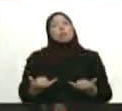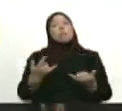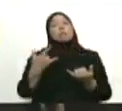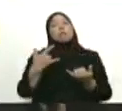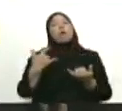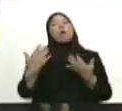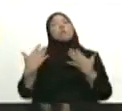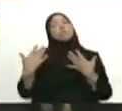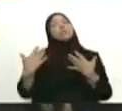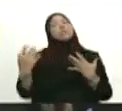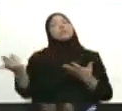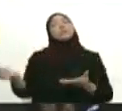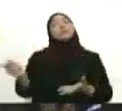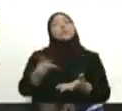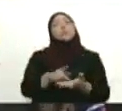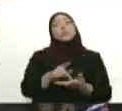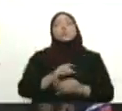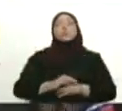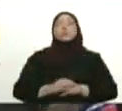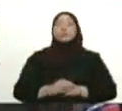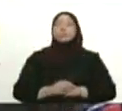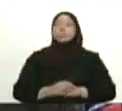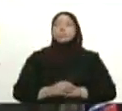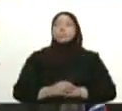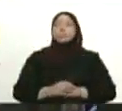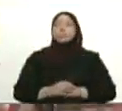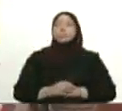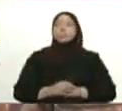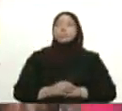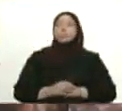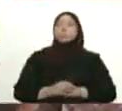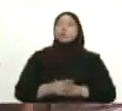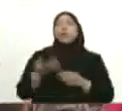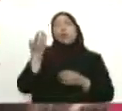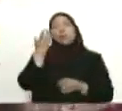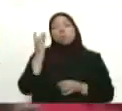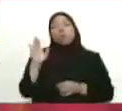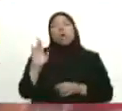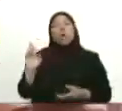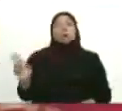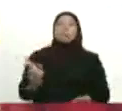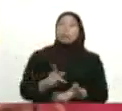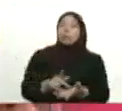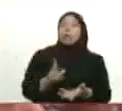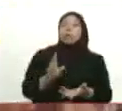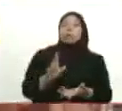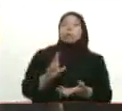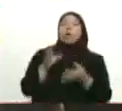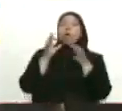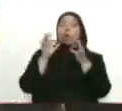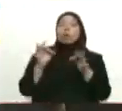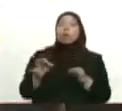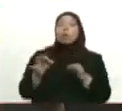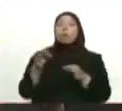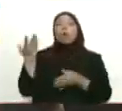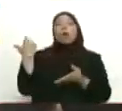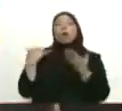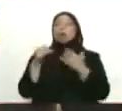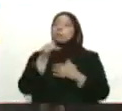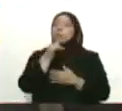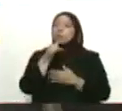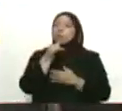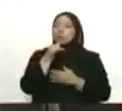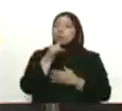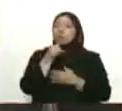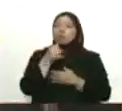Probablemente van a venir Probablemente van a venir y así como le dijeron allá abajo